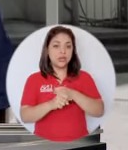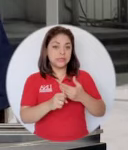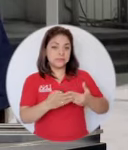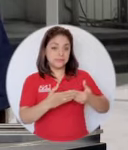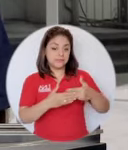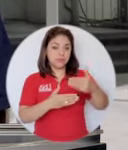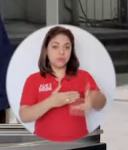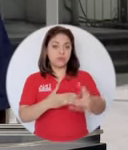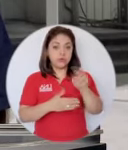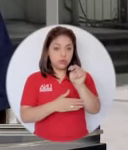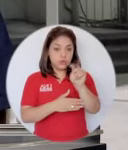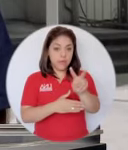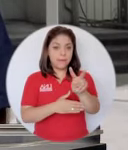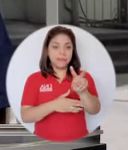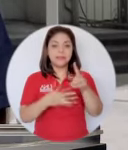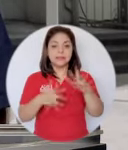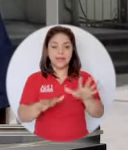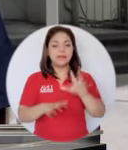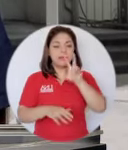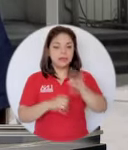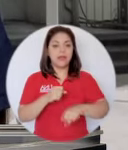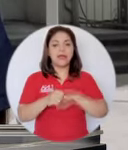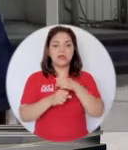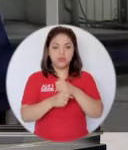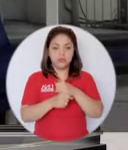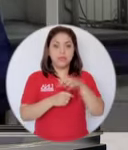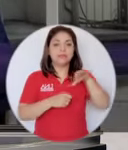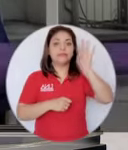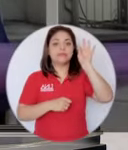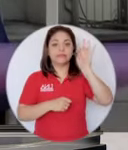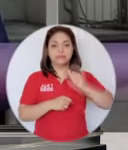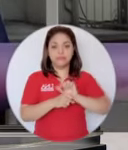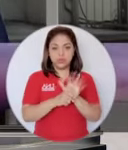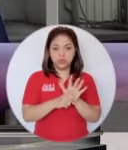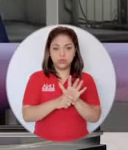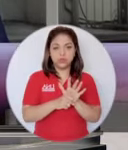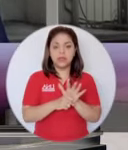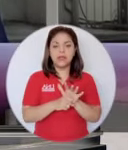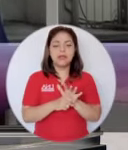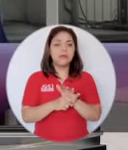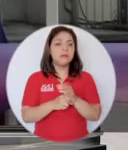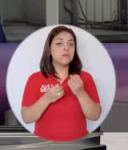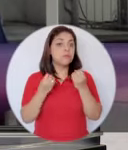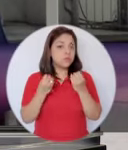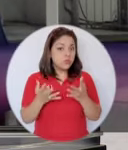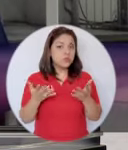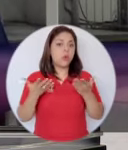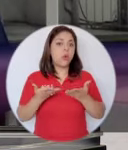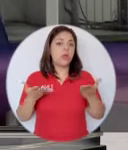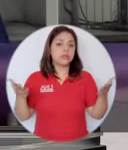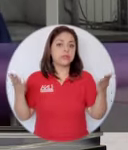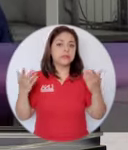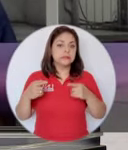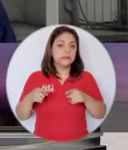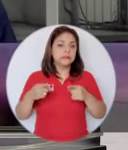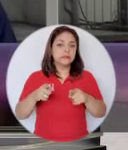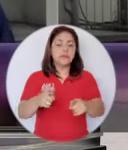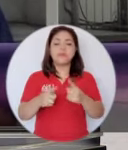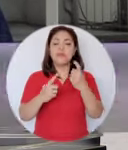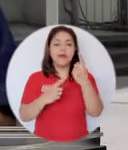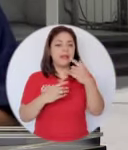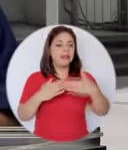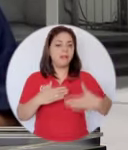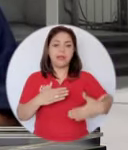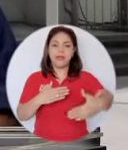se descubre el virus. Mucho ha pasado, pero aún falta mucho por pasar y cada vez